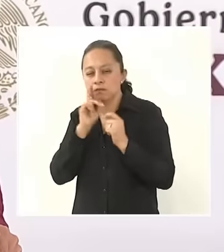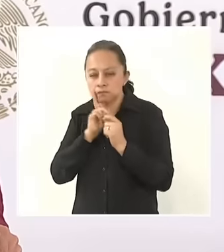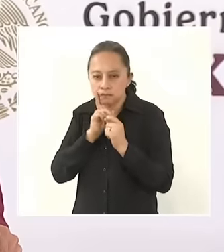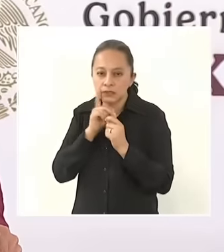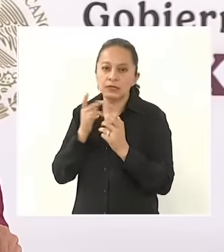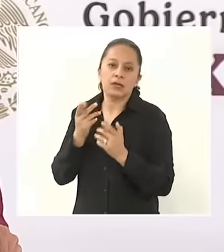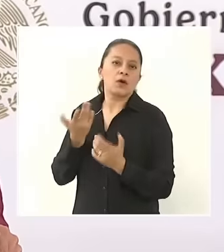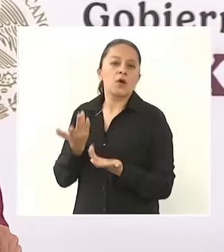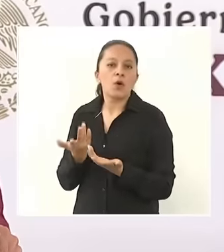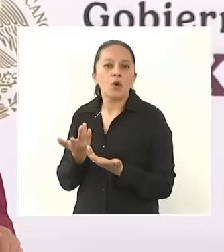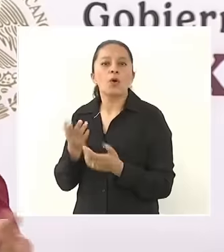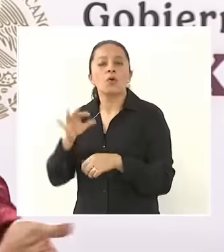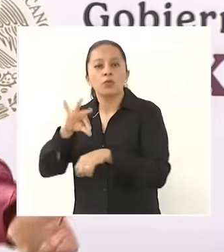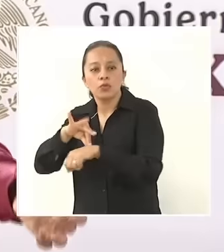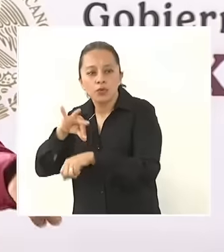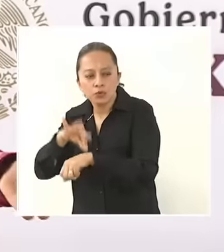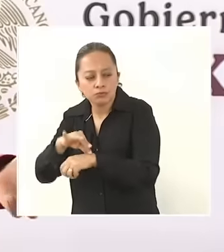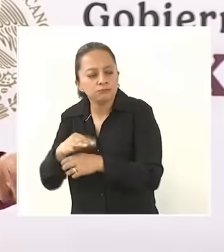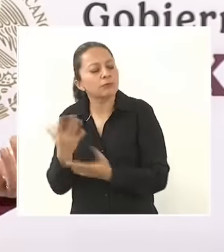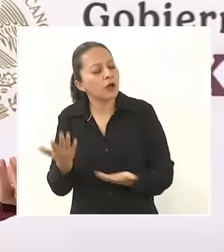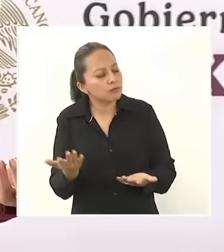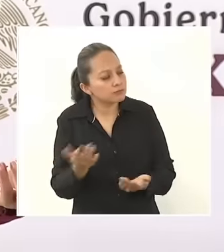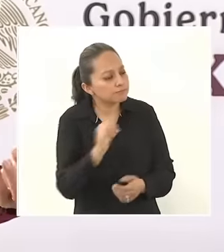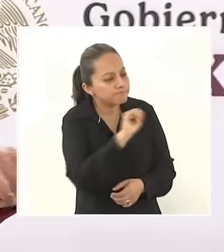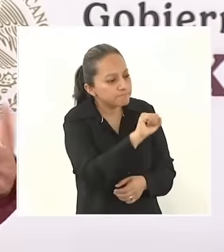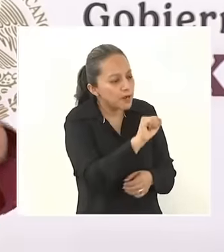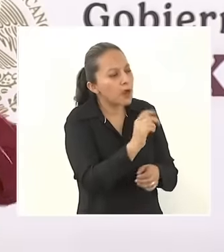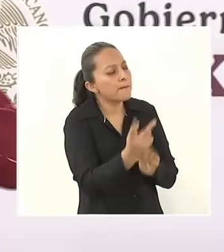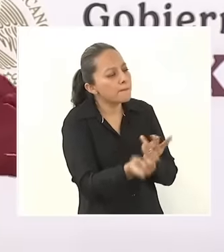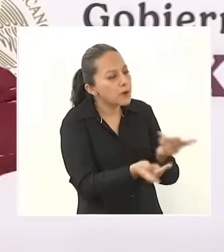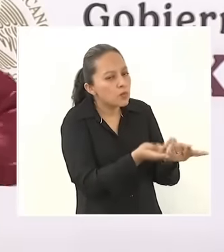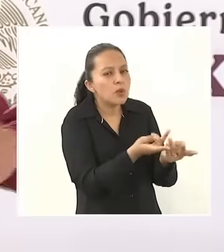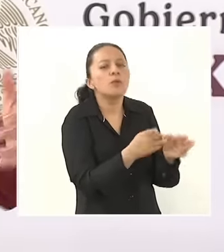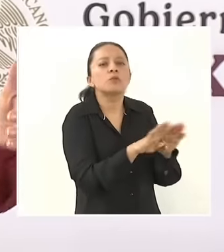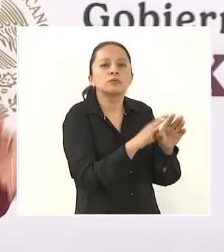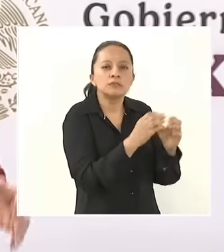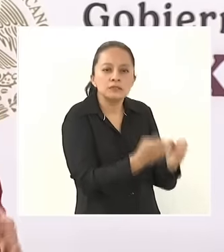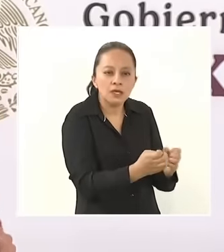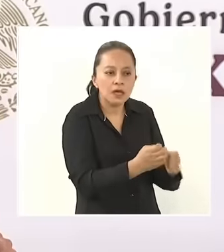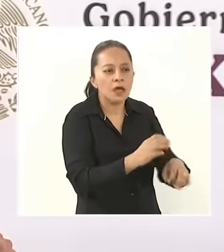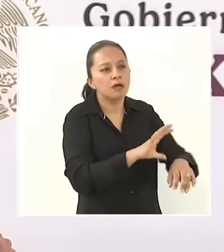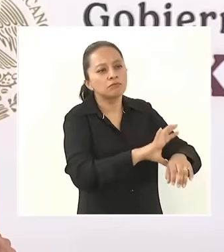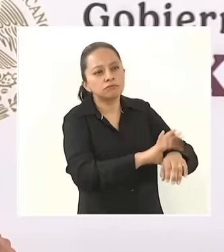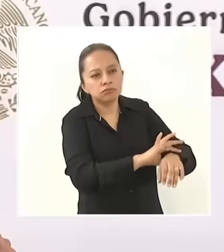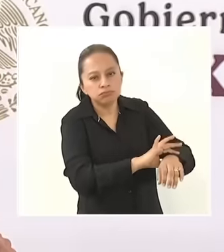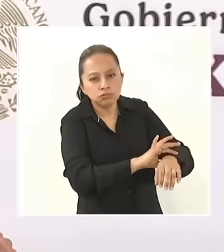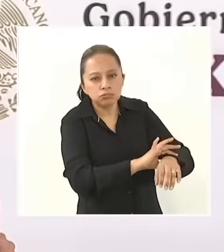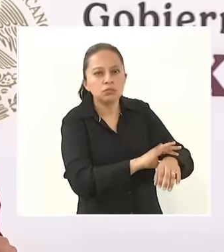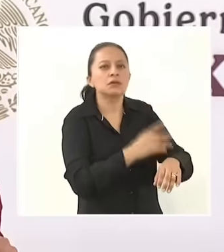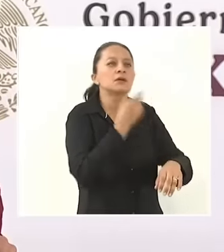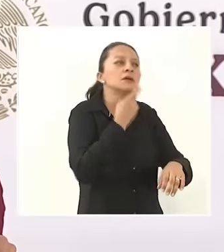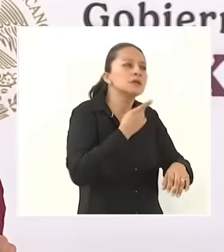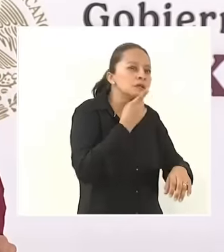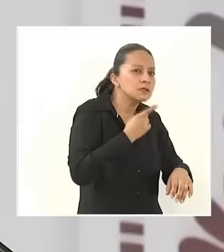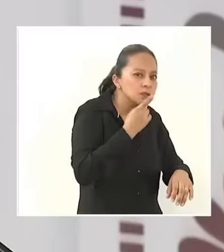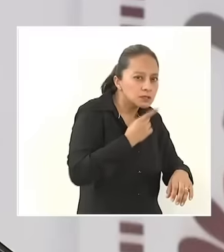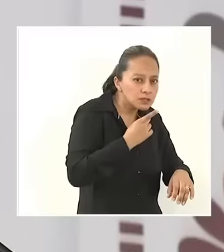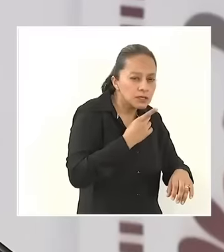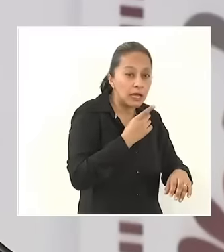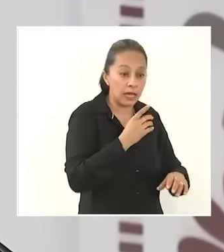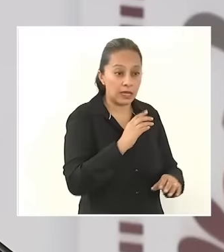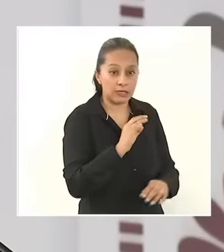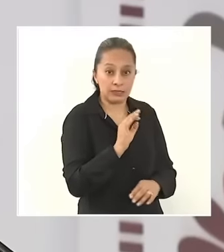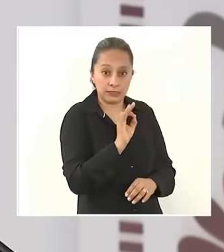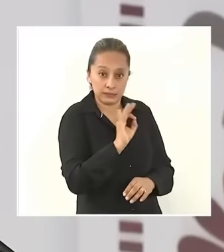a preguntar cómo están, les van a tomar sus signos vitales, todo lo que requieran y si es necesario les van